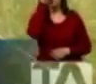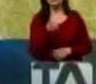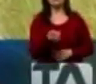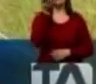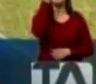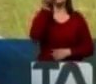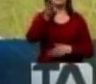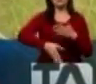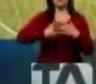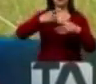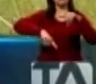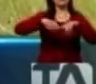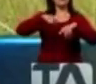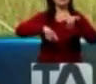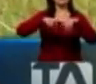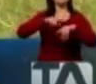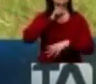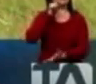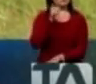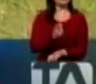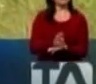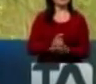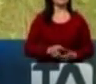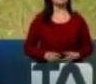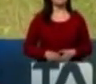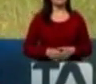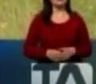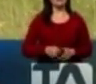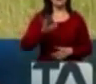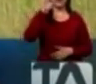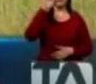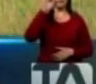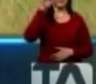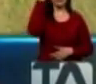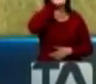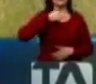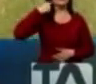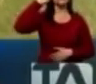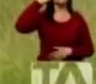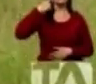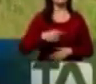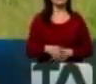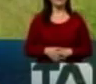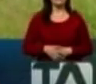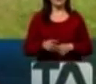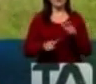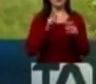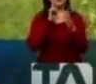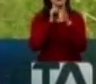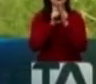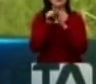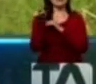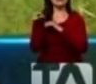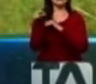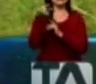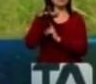amigos televidentes. Como tú ya lo has dicho, sí, estamos en la etapa F de Carapungo porque los vecinos quieren denunciar el estado